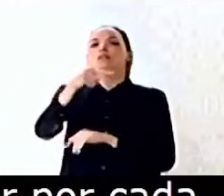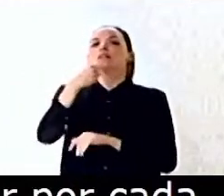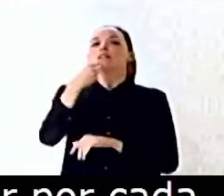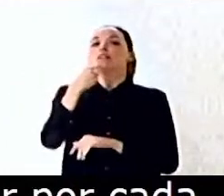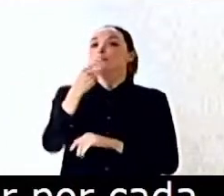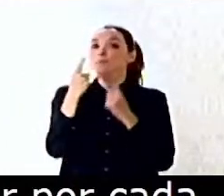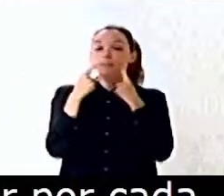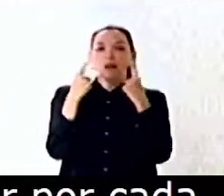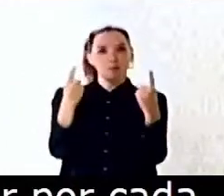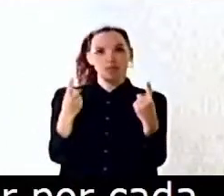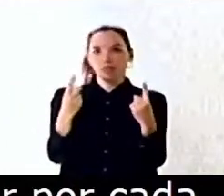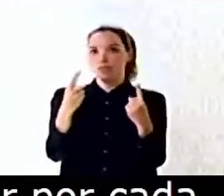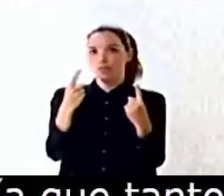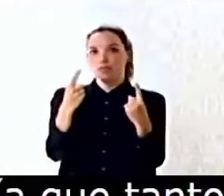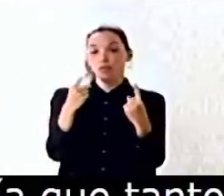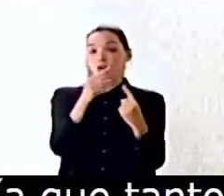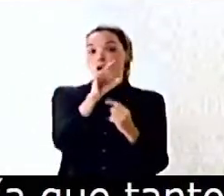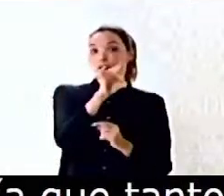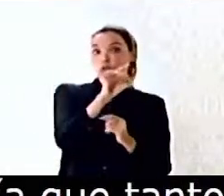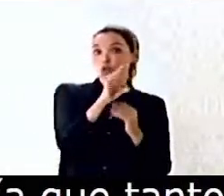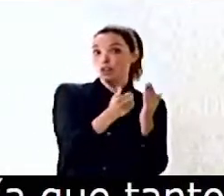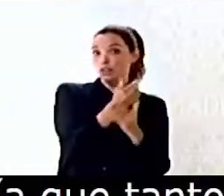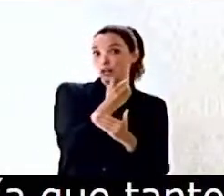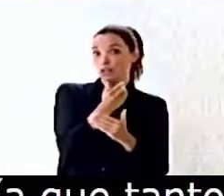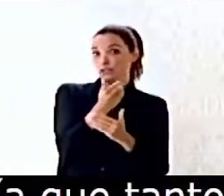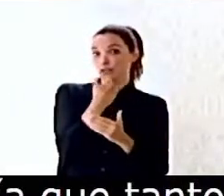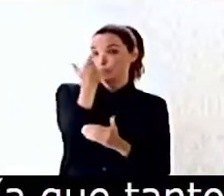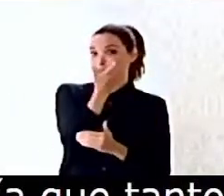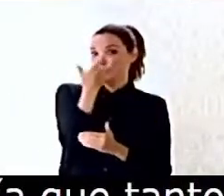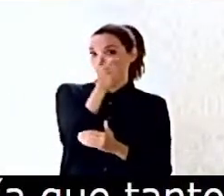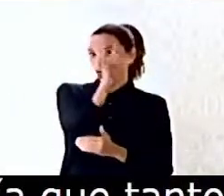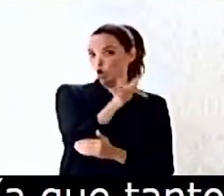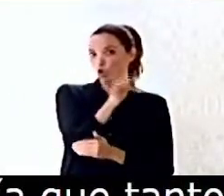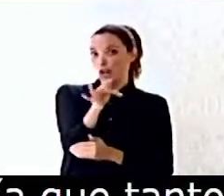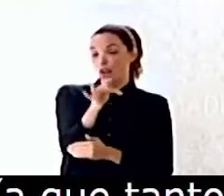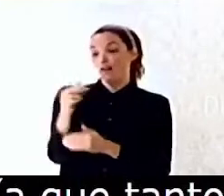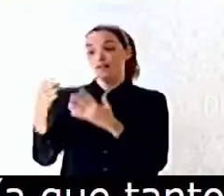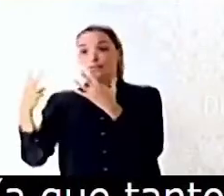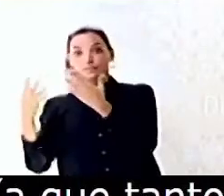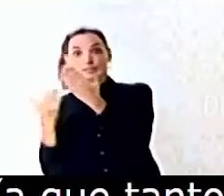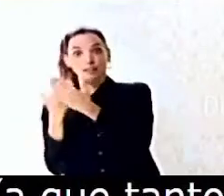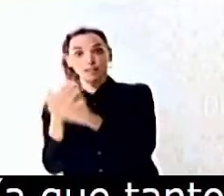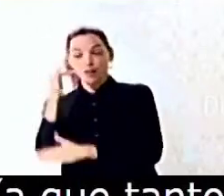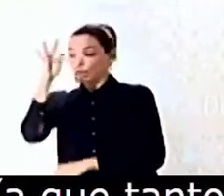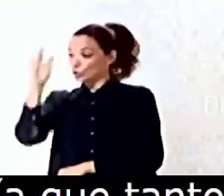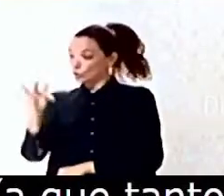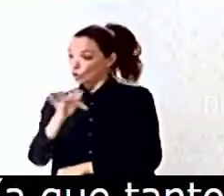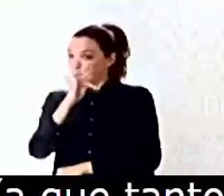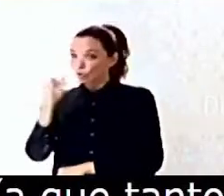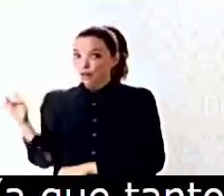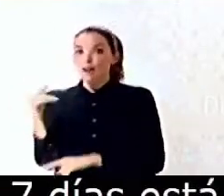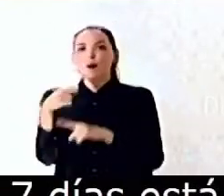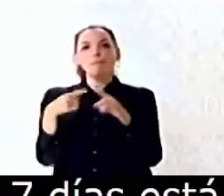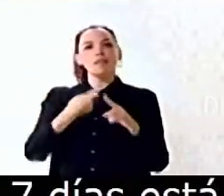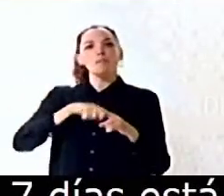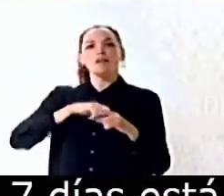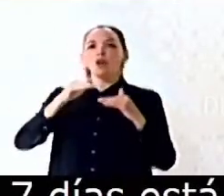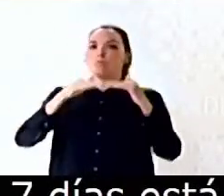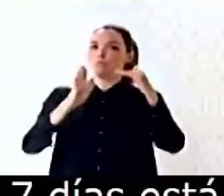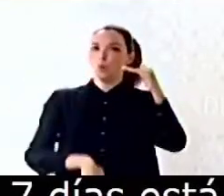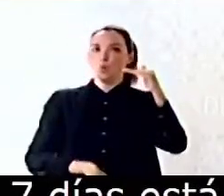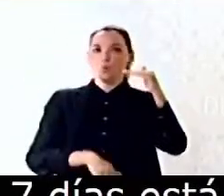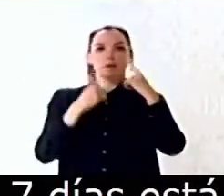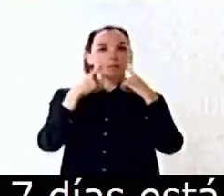tanto la incidencia acumulada a los 14 días como la incidencia acumulada a los 7 días está por debajo de la media española.